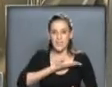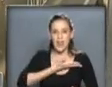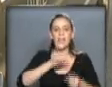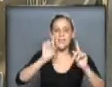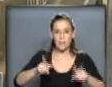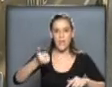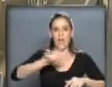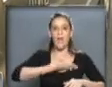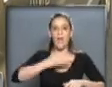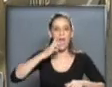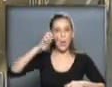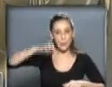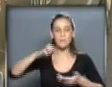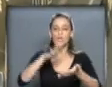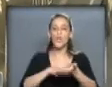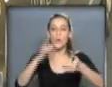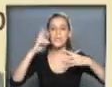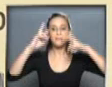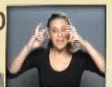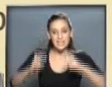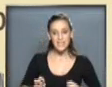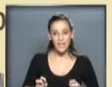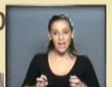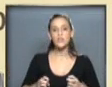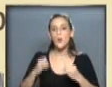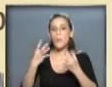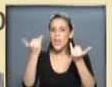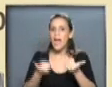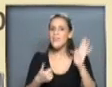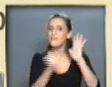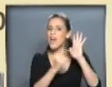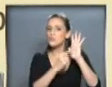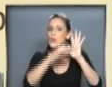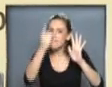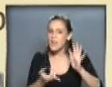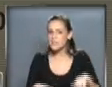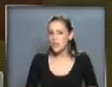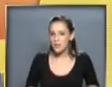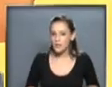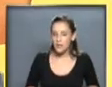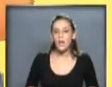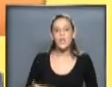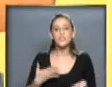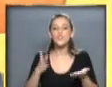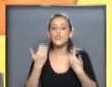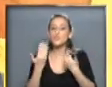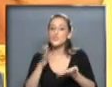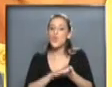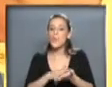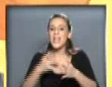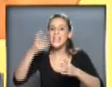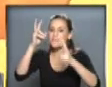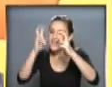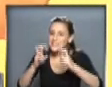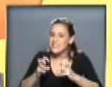de la AFIP en el marco de una investigación que se sigue tras la aparición de facturas apócrifas. Como se trata de una investigación